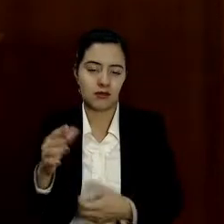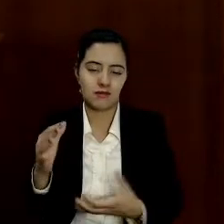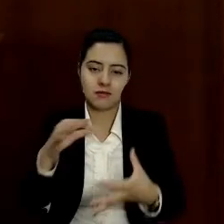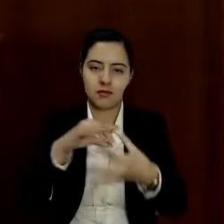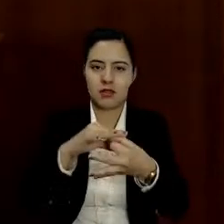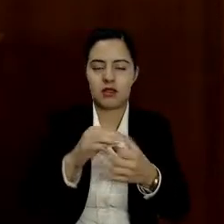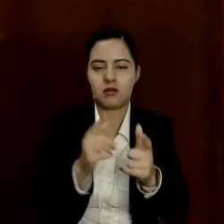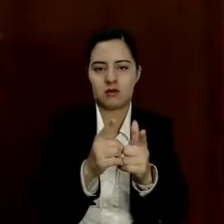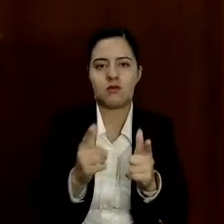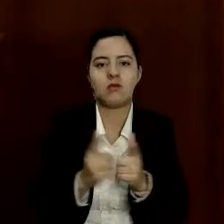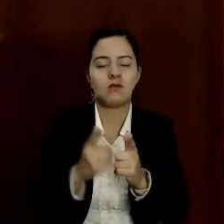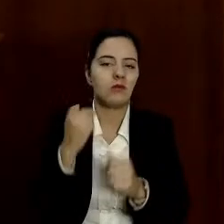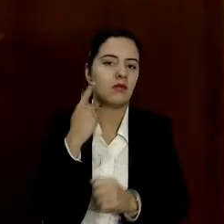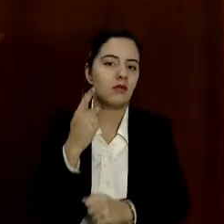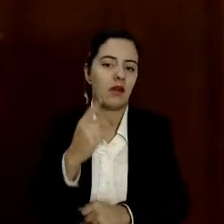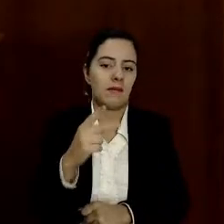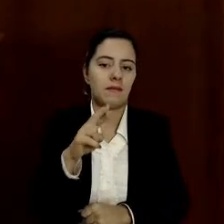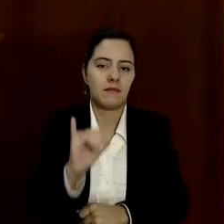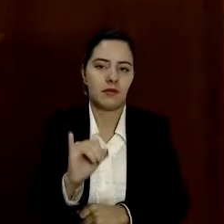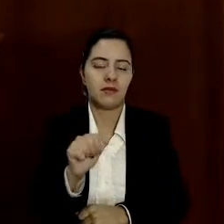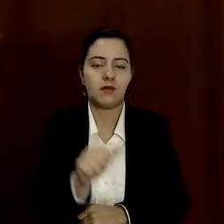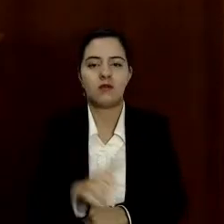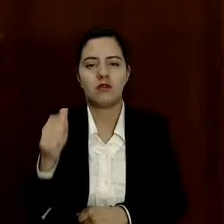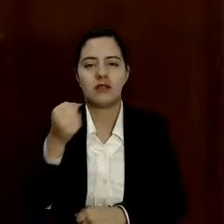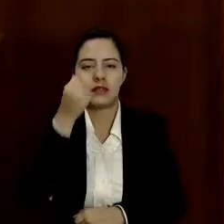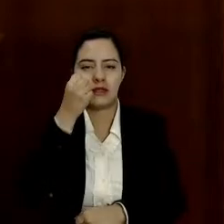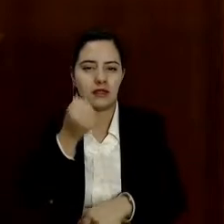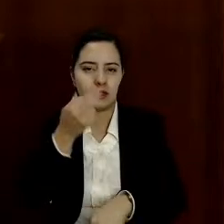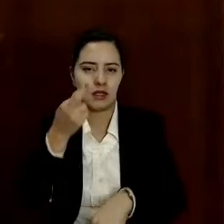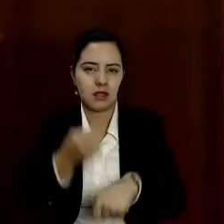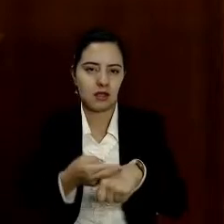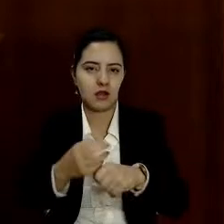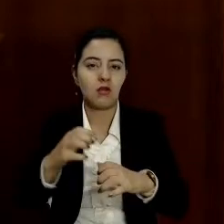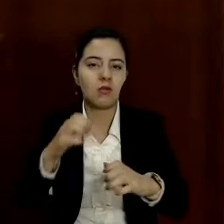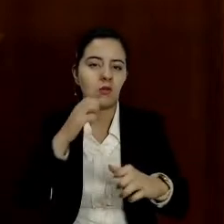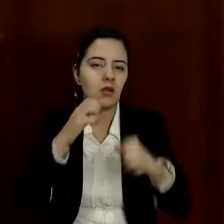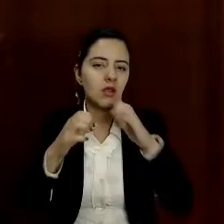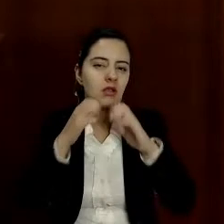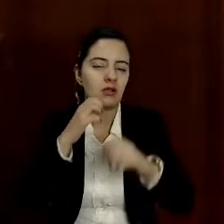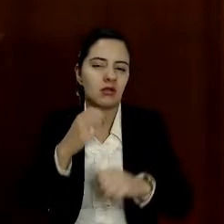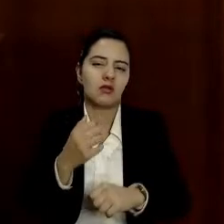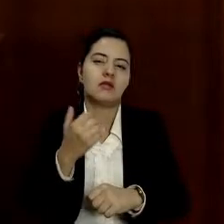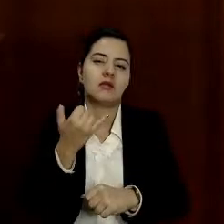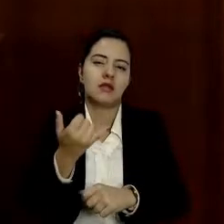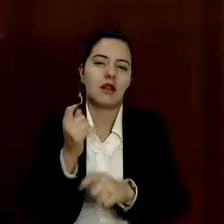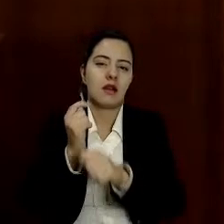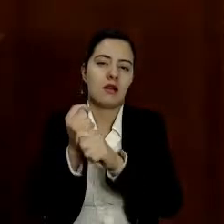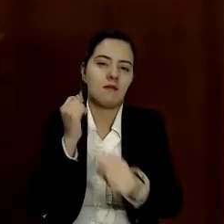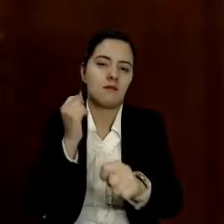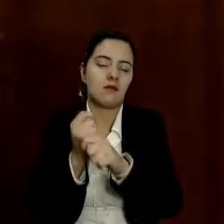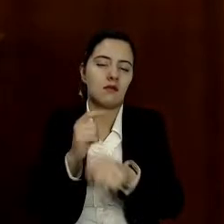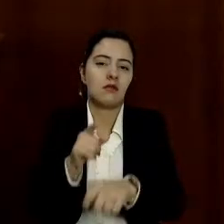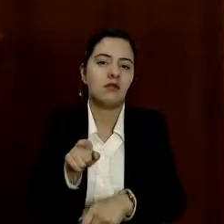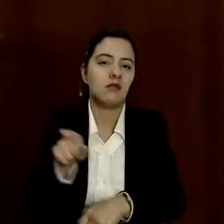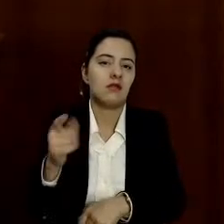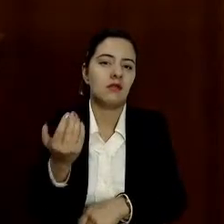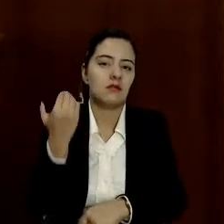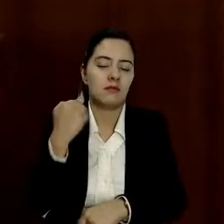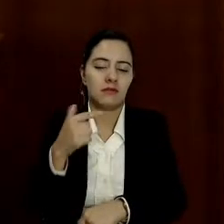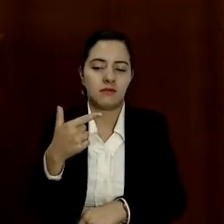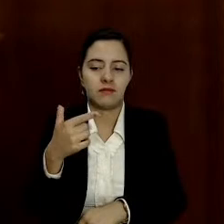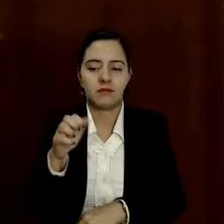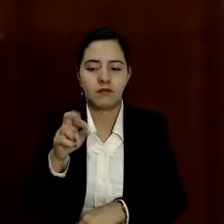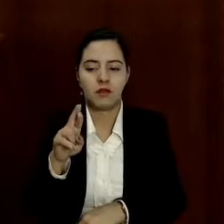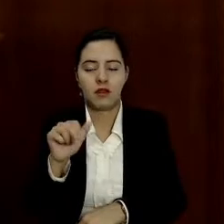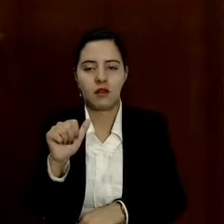los adjudicó la Secretaría de Comunicaciones y Transportes cuando Gerardo Ruiz Esparza estaba al frente de